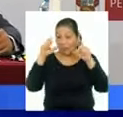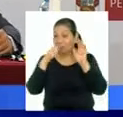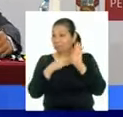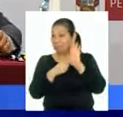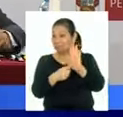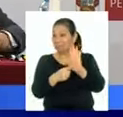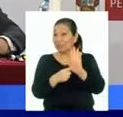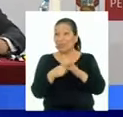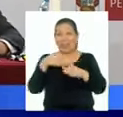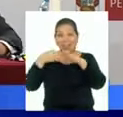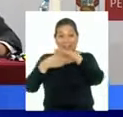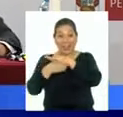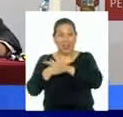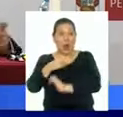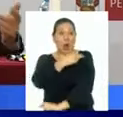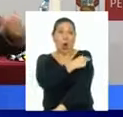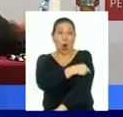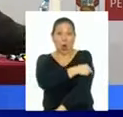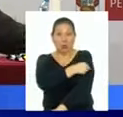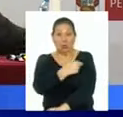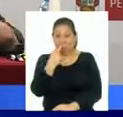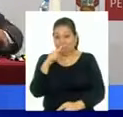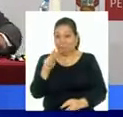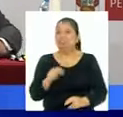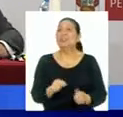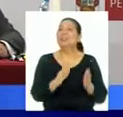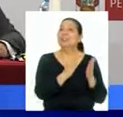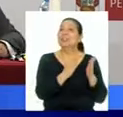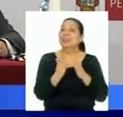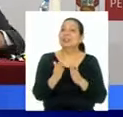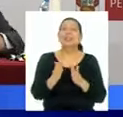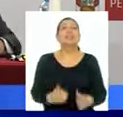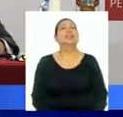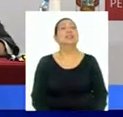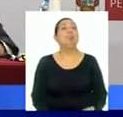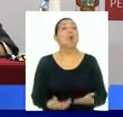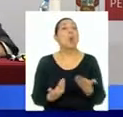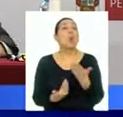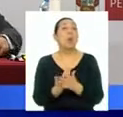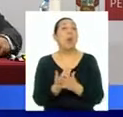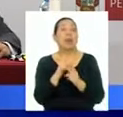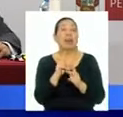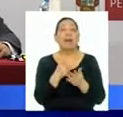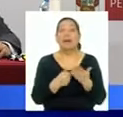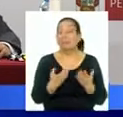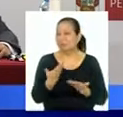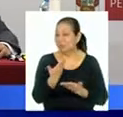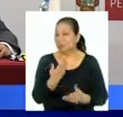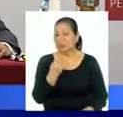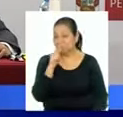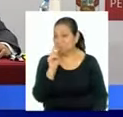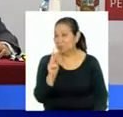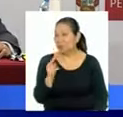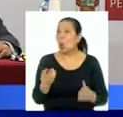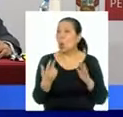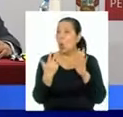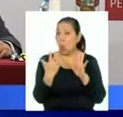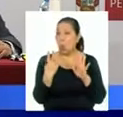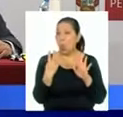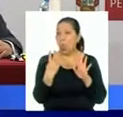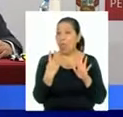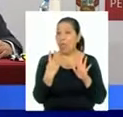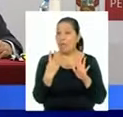de las instalaciones del hospital, aunque creo que ustedes la conocen. Ahora sí vamos al eje infraestructura, equipamiento y modernización. Aquí tenemos 9